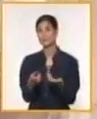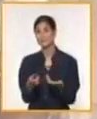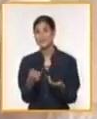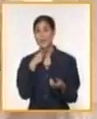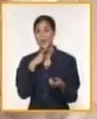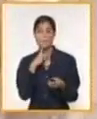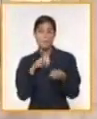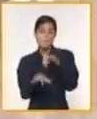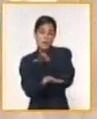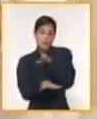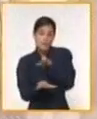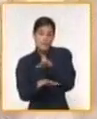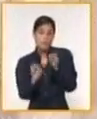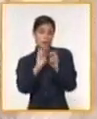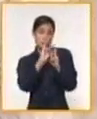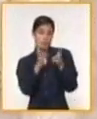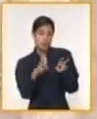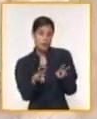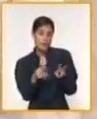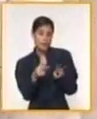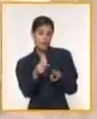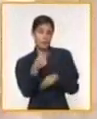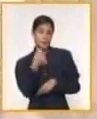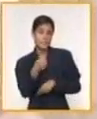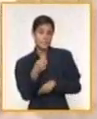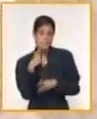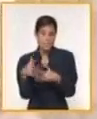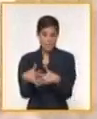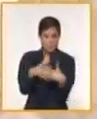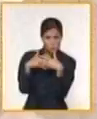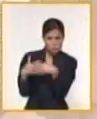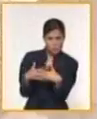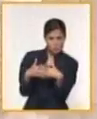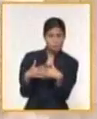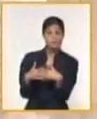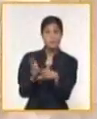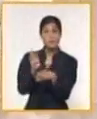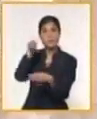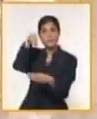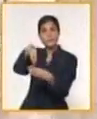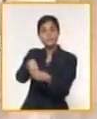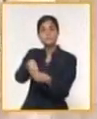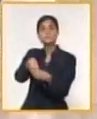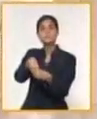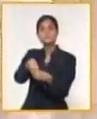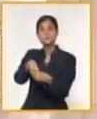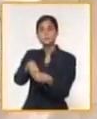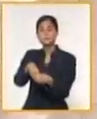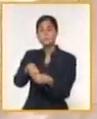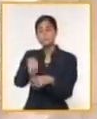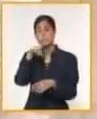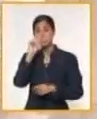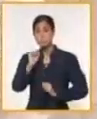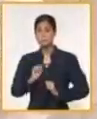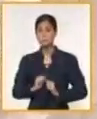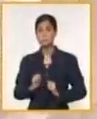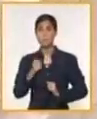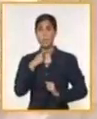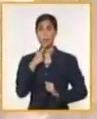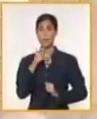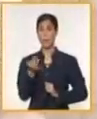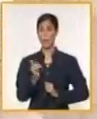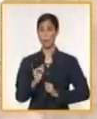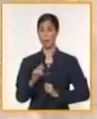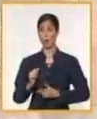Fair anterior era Estados Unidos. Pero ¿qué pasa? Que dentro de ellos sí tenemos la misma línea de Trump,